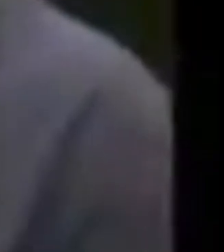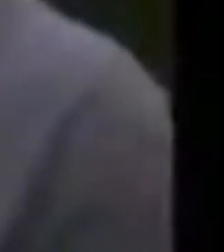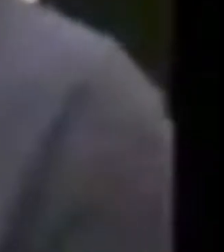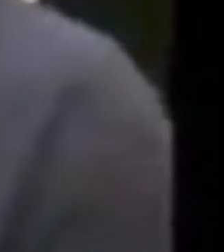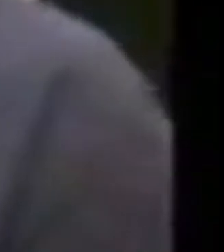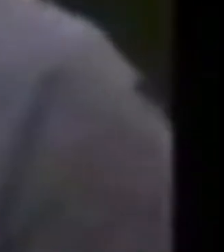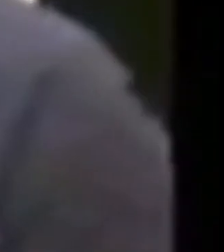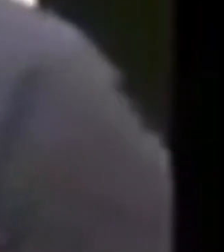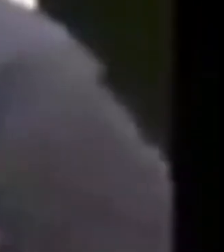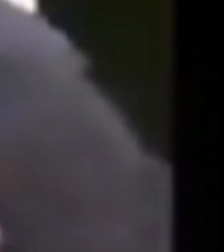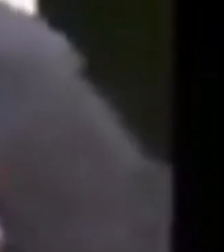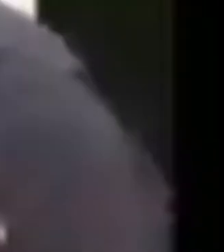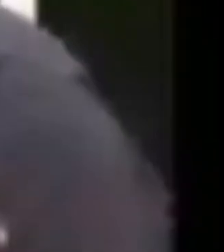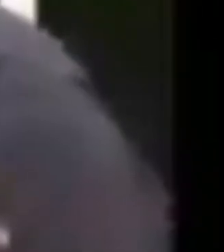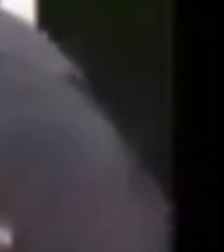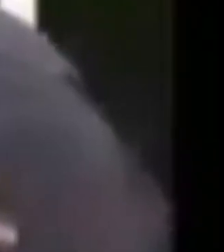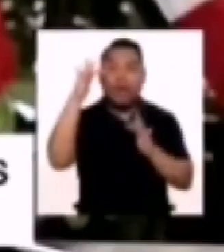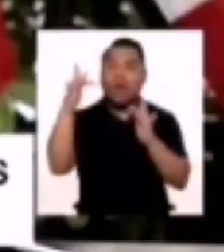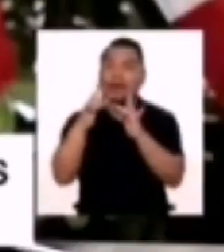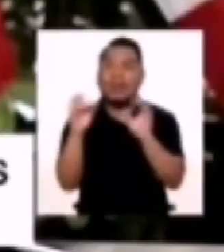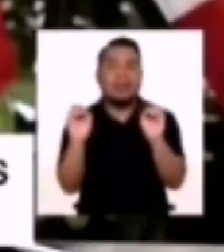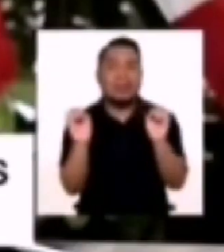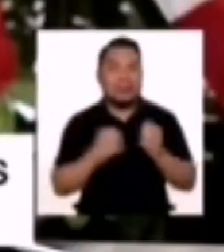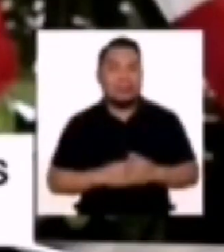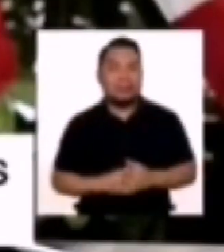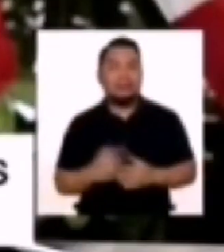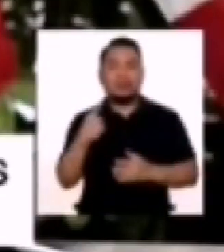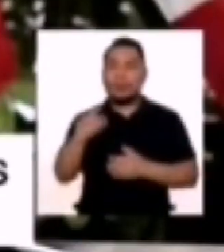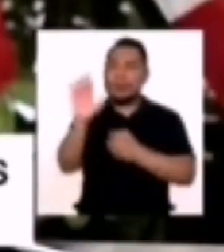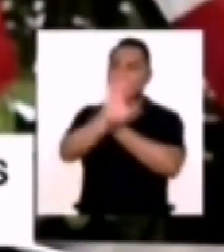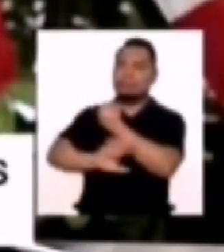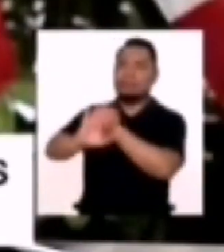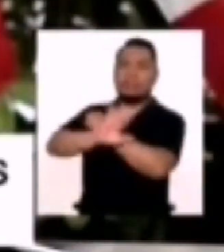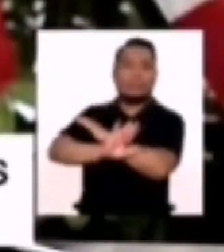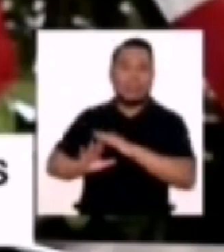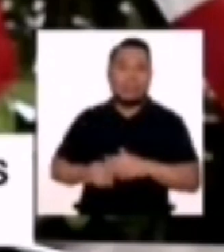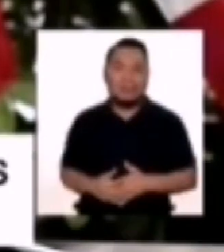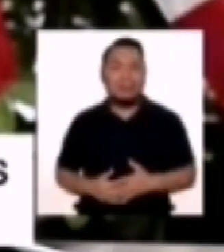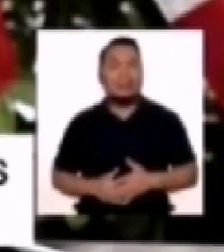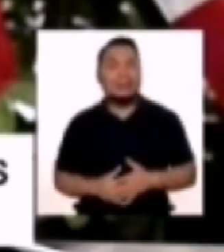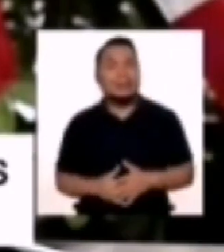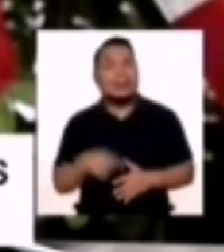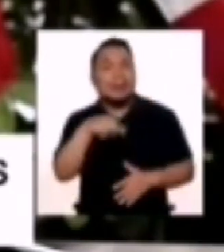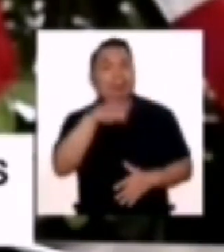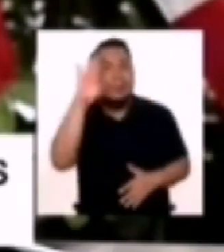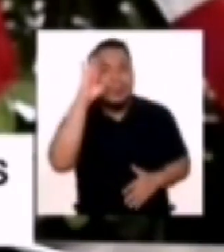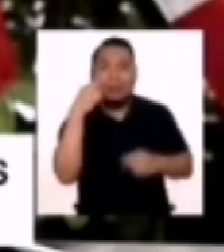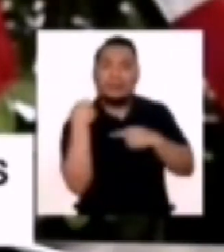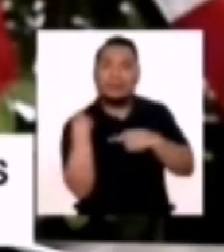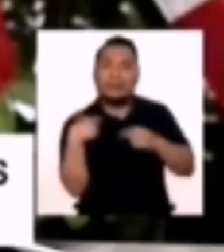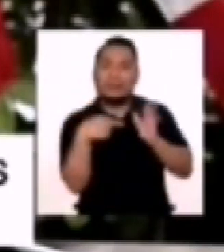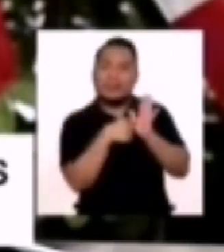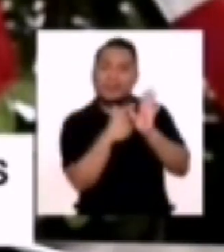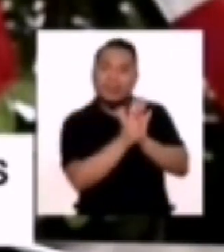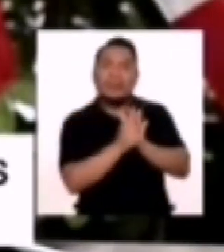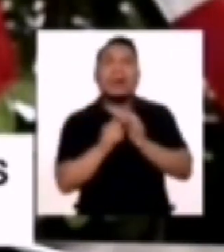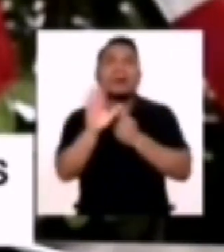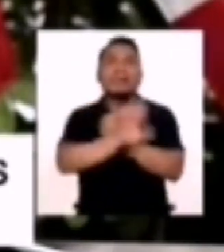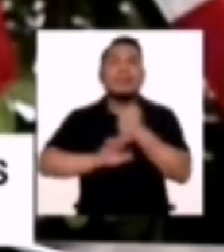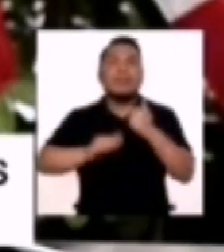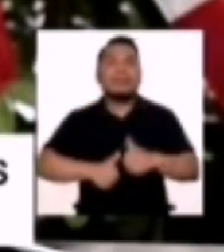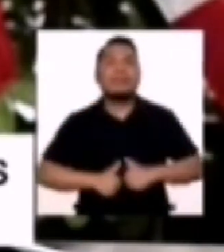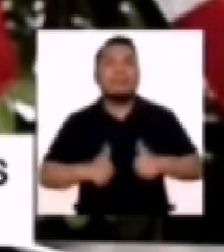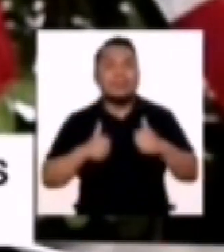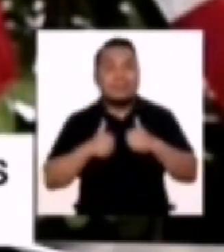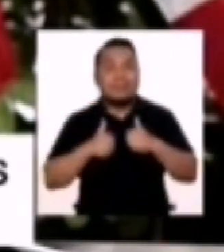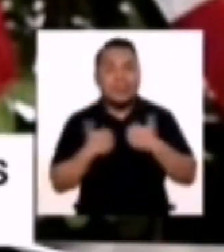millones de peruanos, tú no tienes derecho de venir por aquí. Tenemos que proteger la vida y la tranquilidad de los